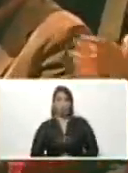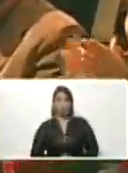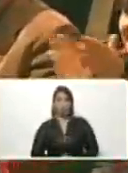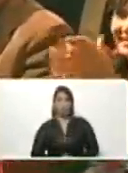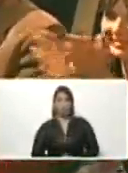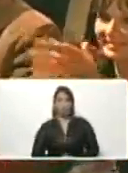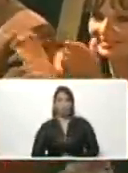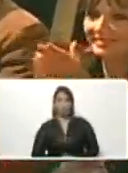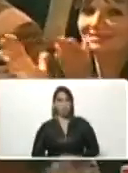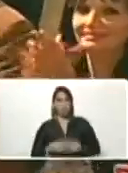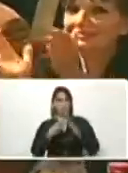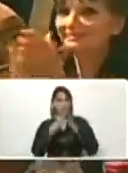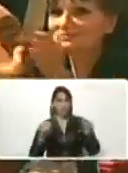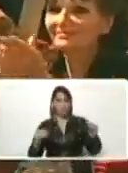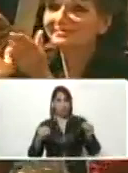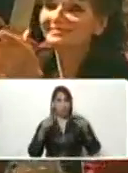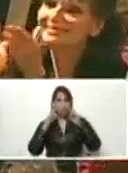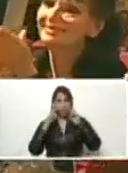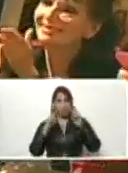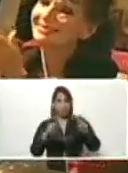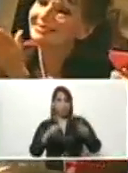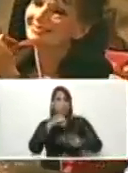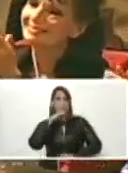Bueno, está toda la red de historiadores